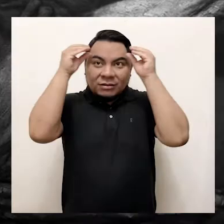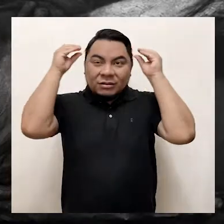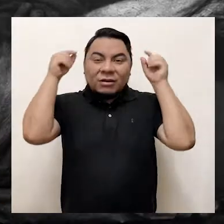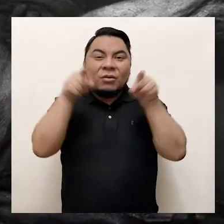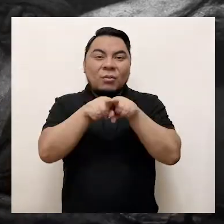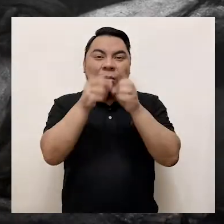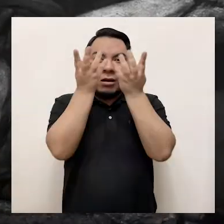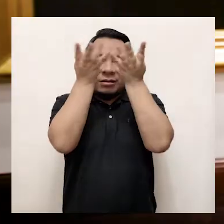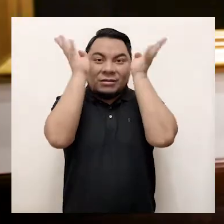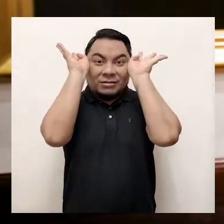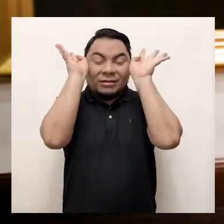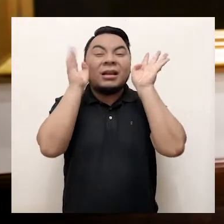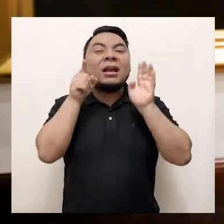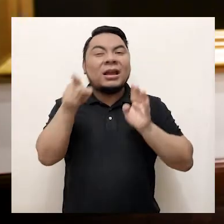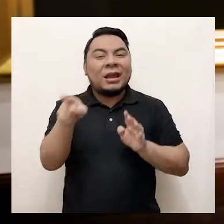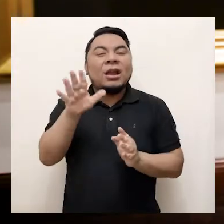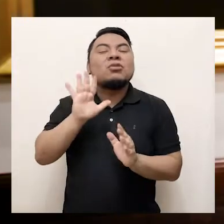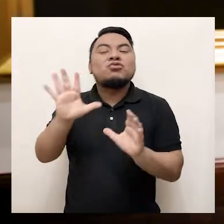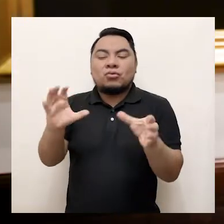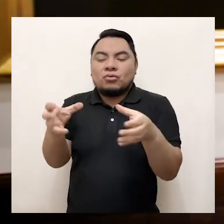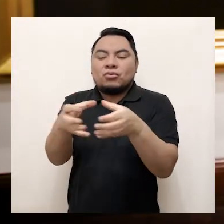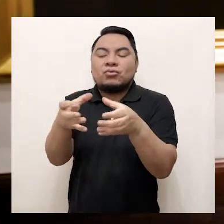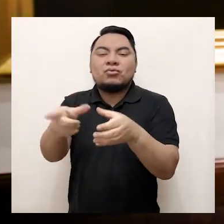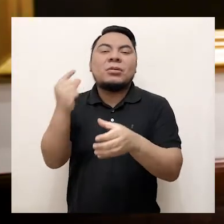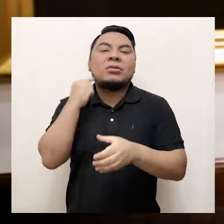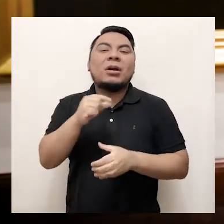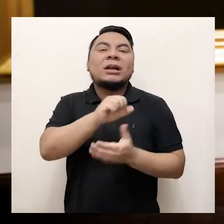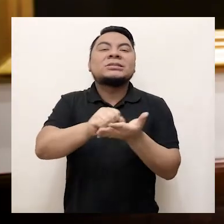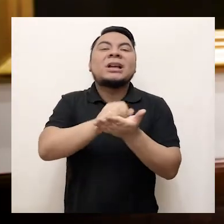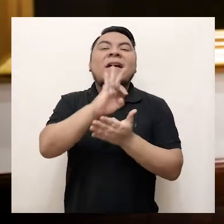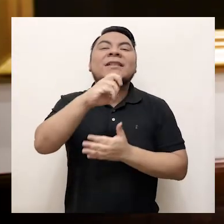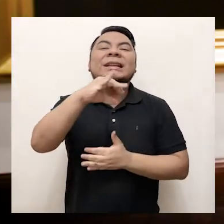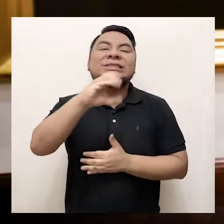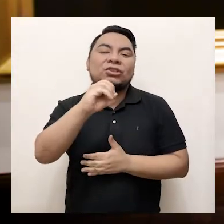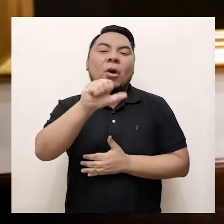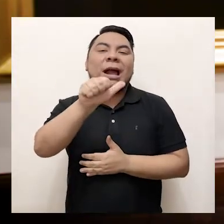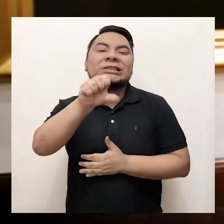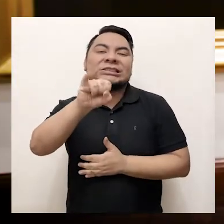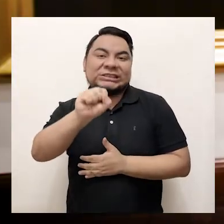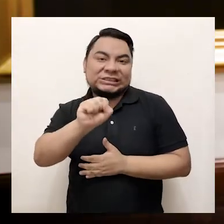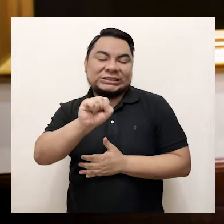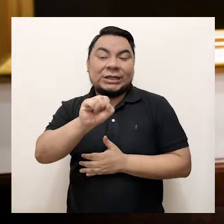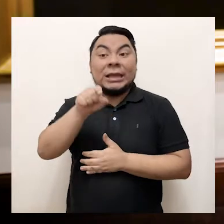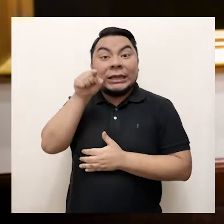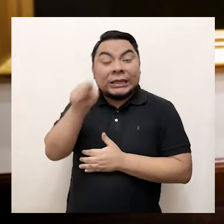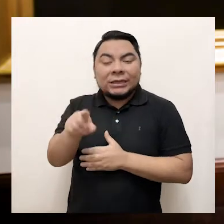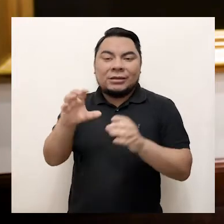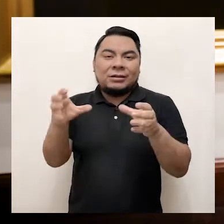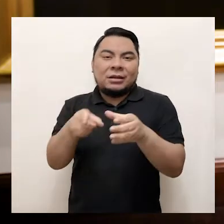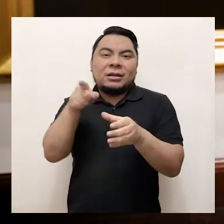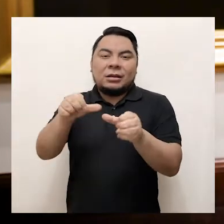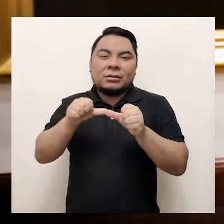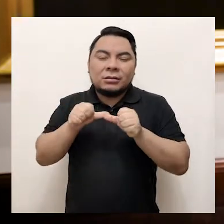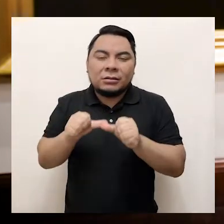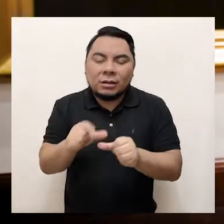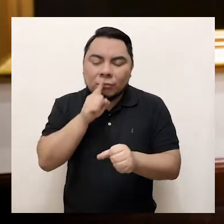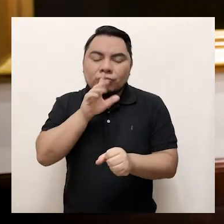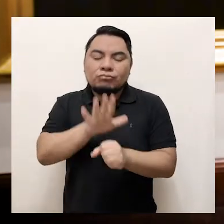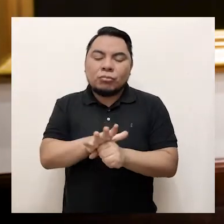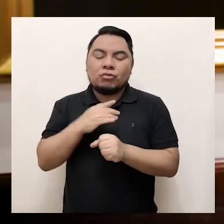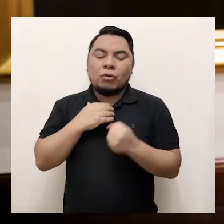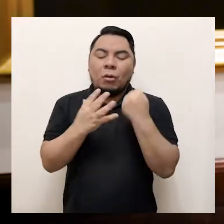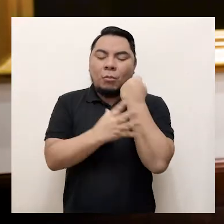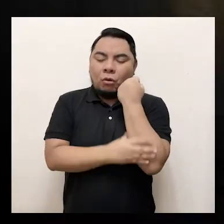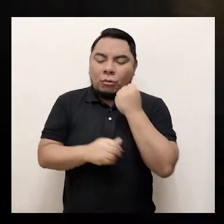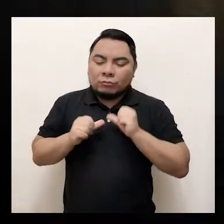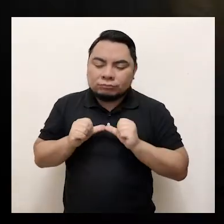una corona de espinas, símbolo de la orden fundada por San Francisco de Asís, la cual se caracteriza por seguir el voto de